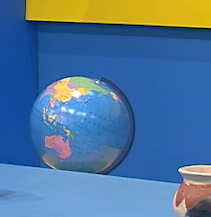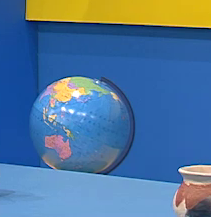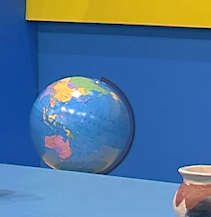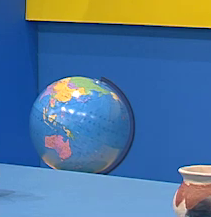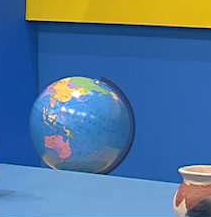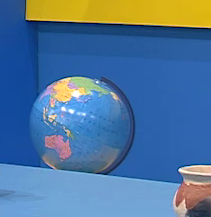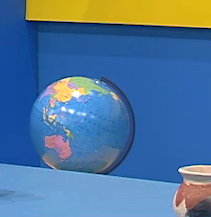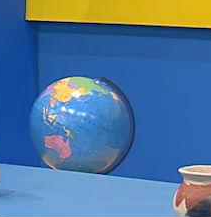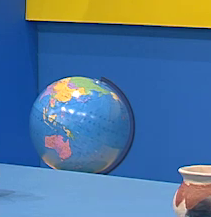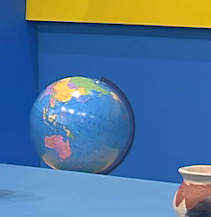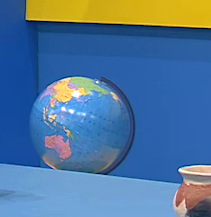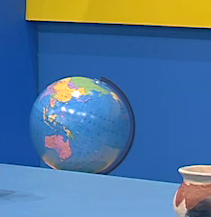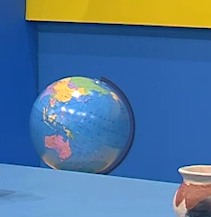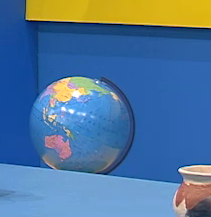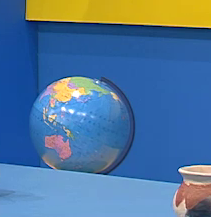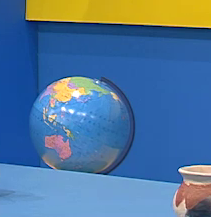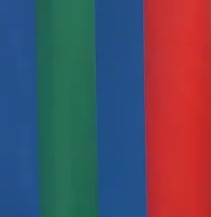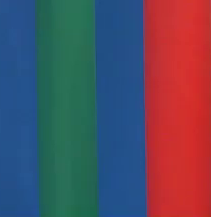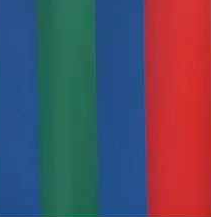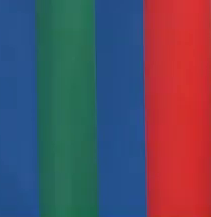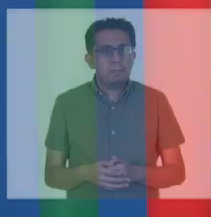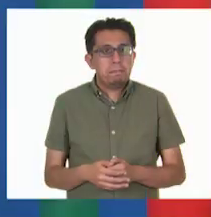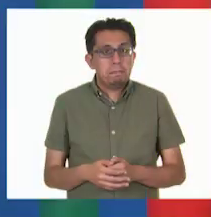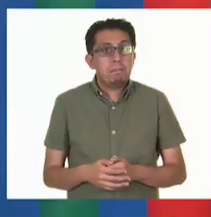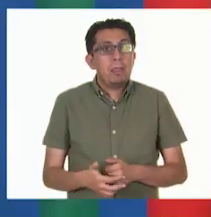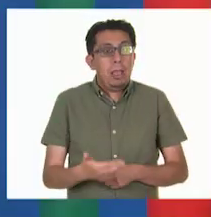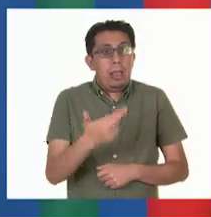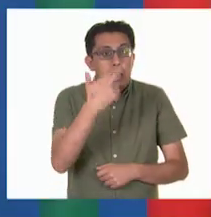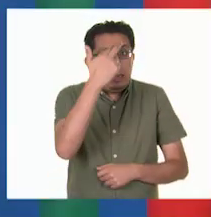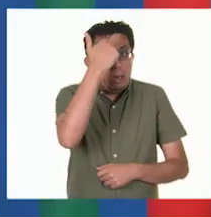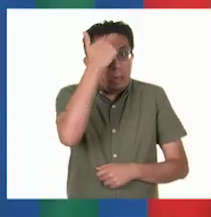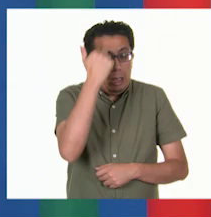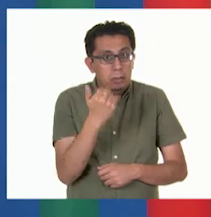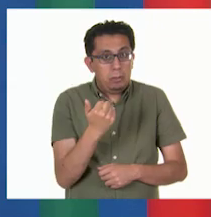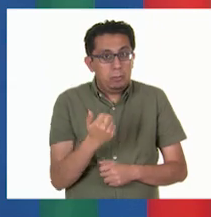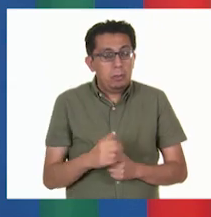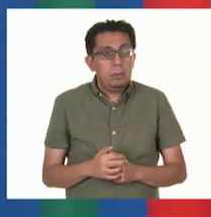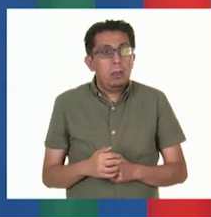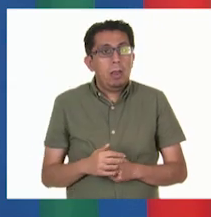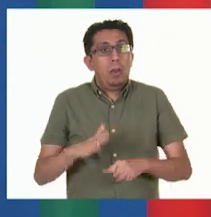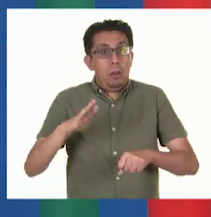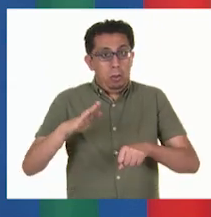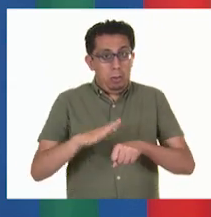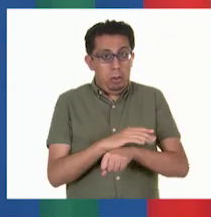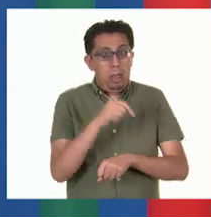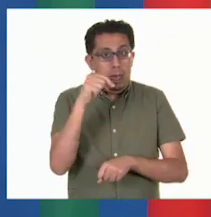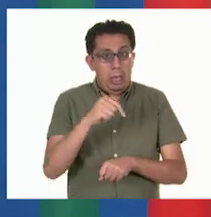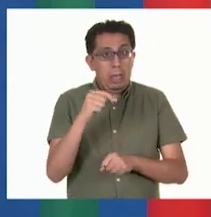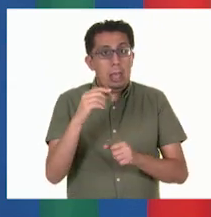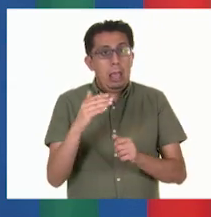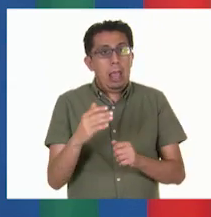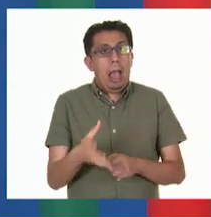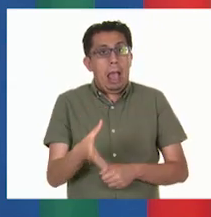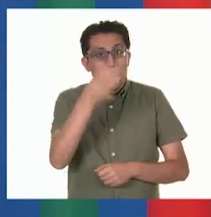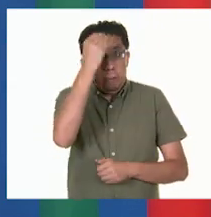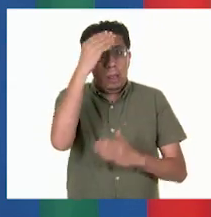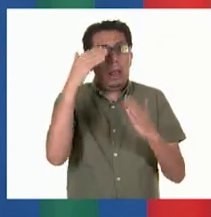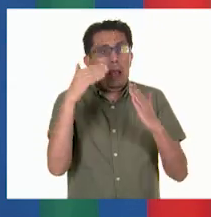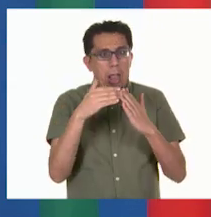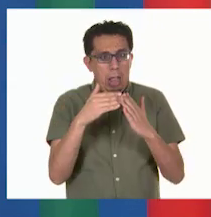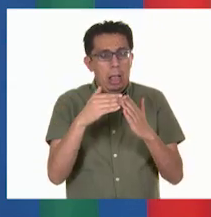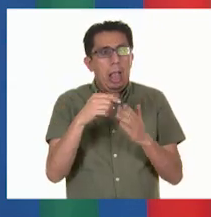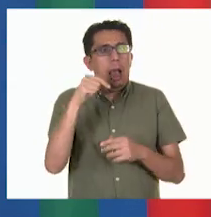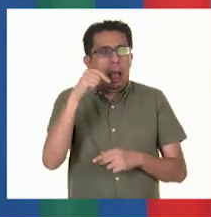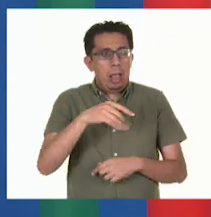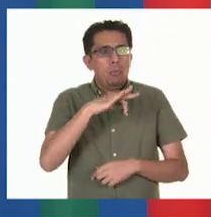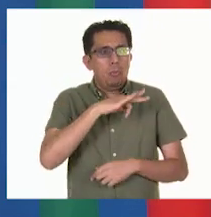Chejare, Kuri Ocherami. Tiene razón, maestro. Por eso, en Aprende en Casa tenemos este espacio para conocer